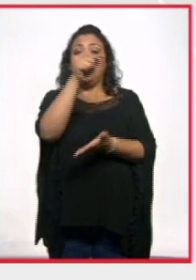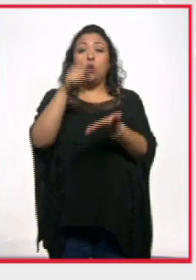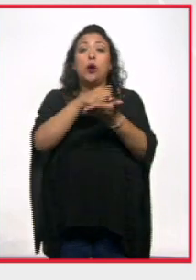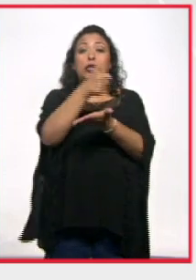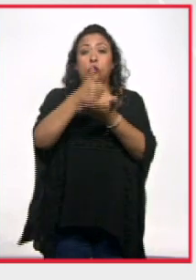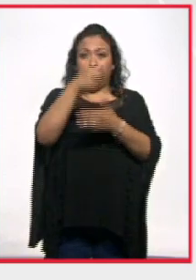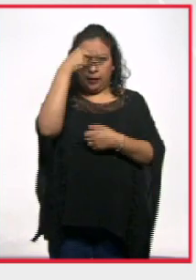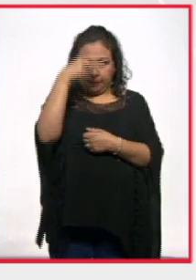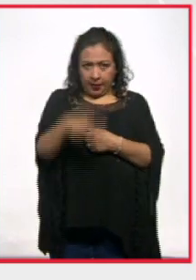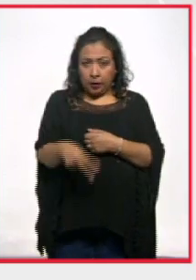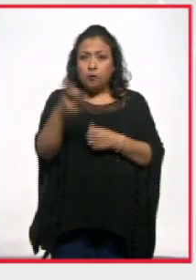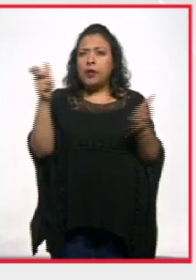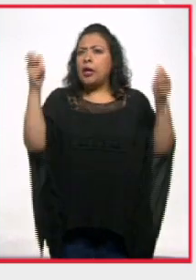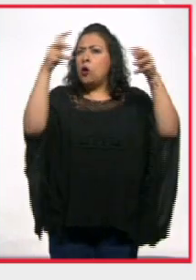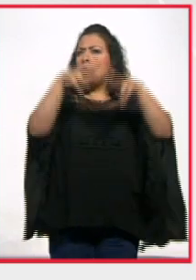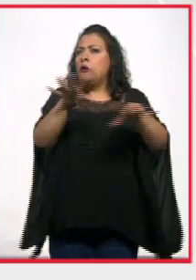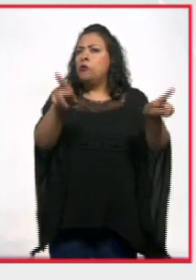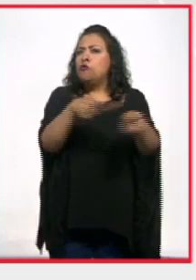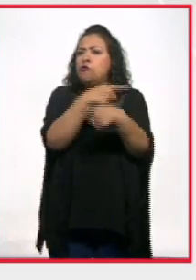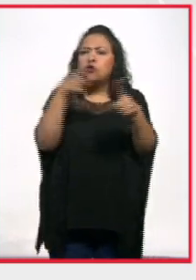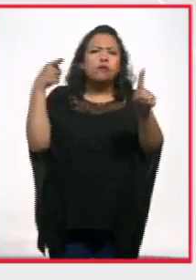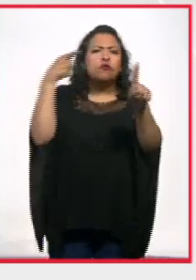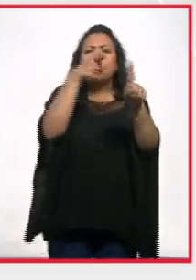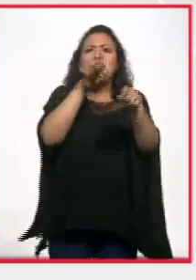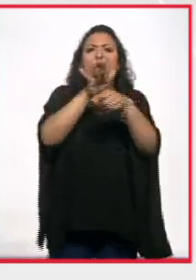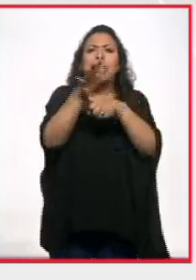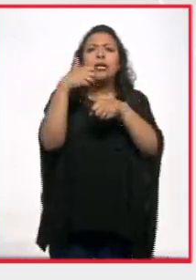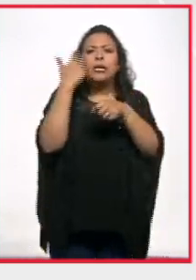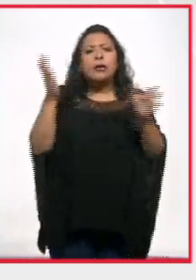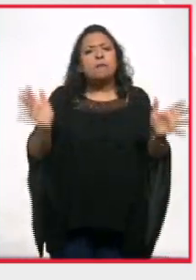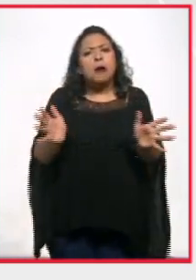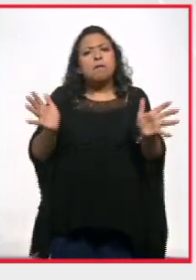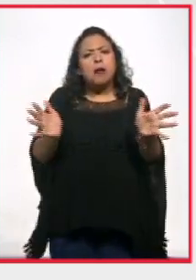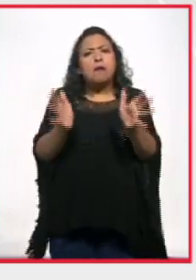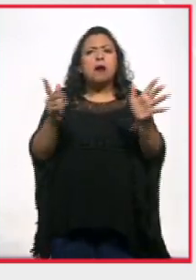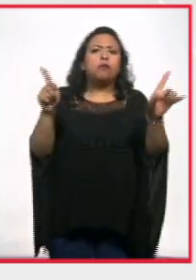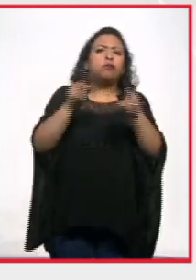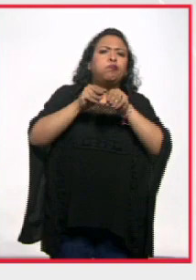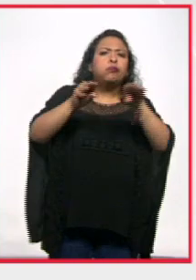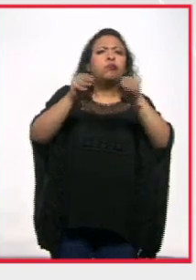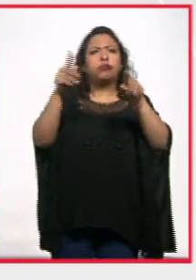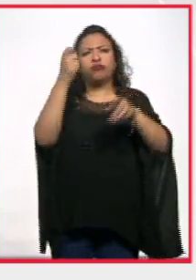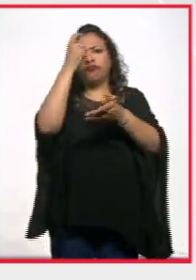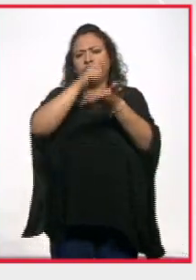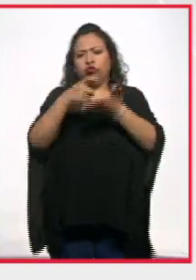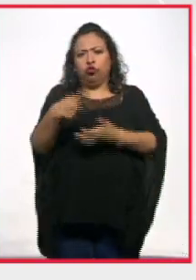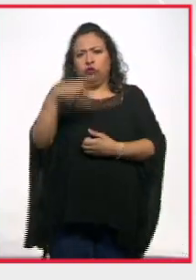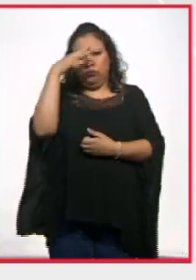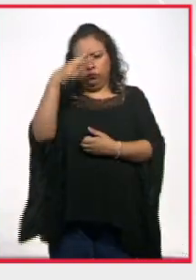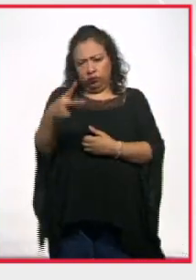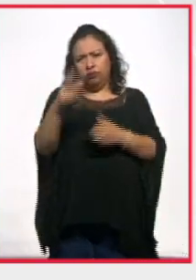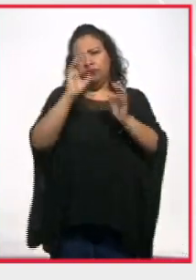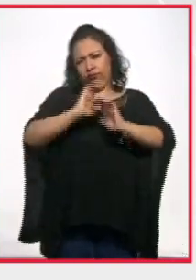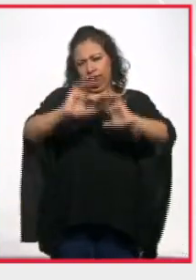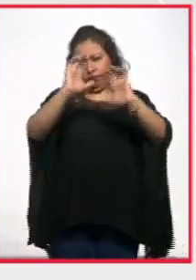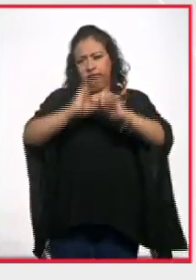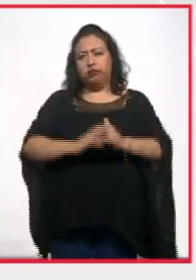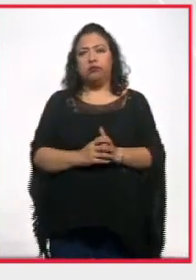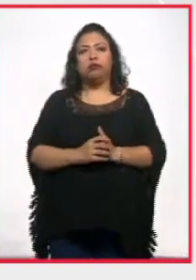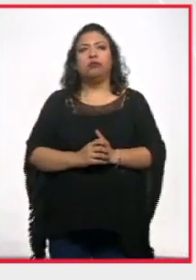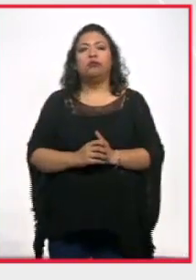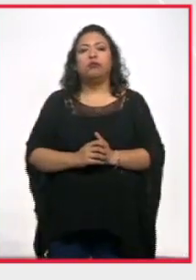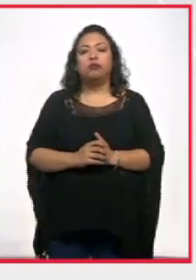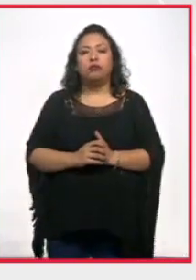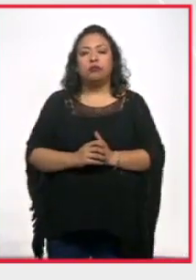México. Es un encuentro musical que tiene el propósito de estimular la producción y difusión de compositores mexicanos.